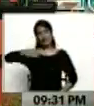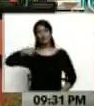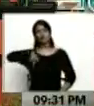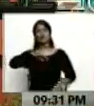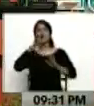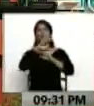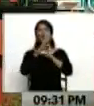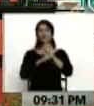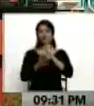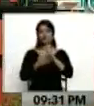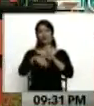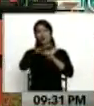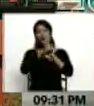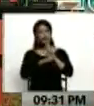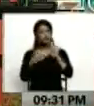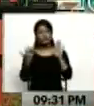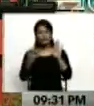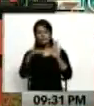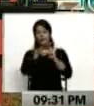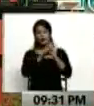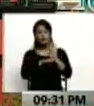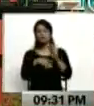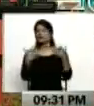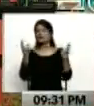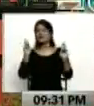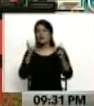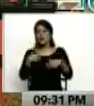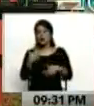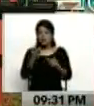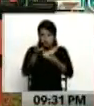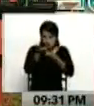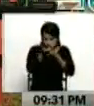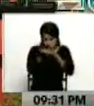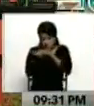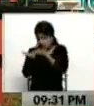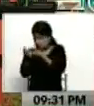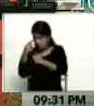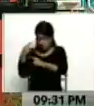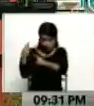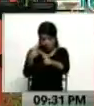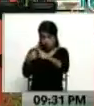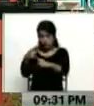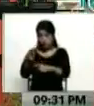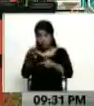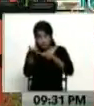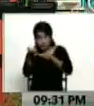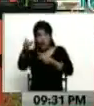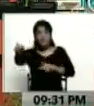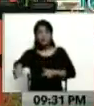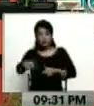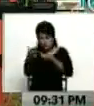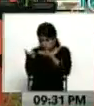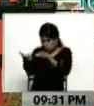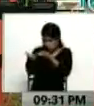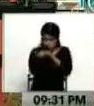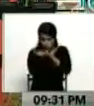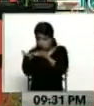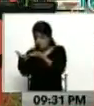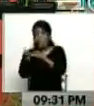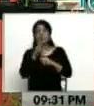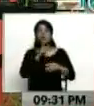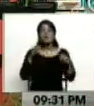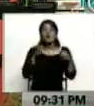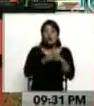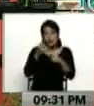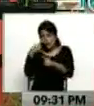curso de cazadores de Cazador sabes qué cazar hombre un curso para cazar hombres y las